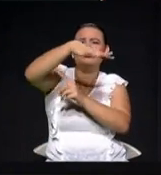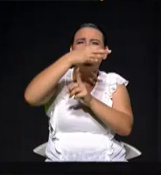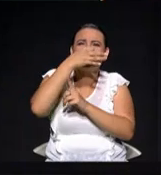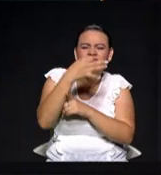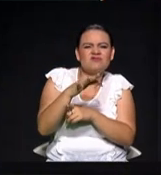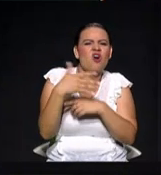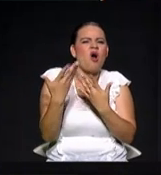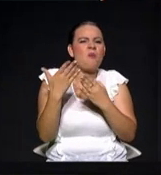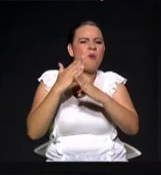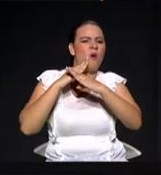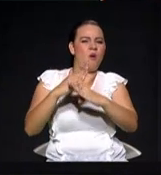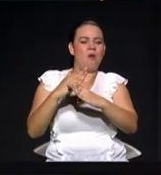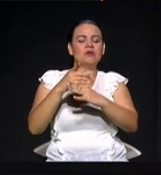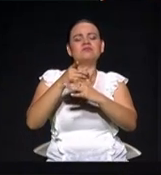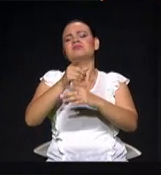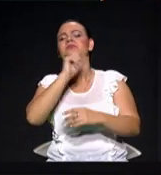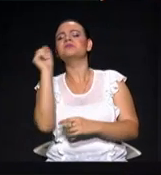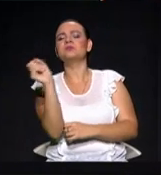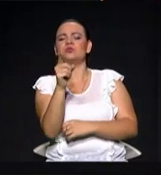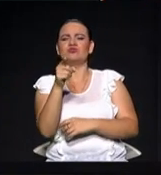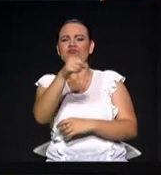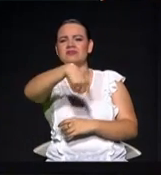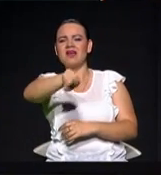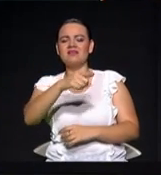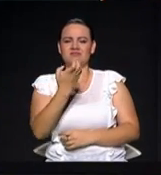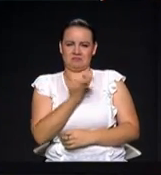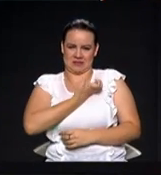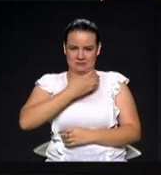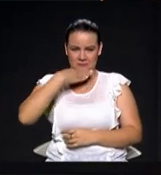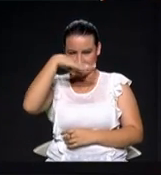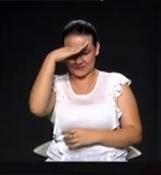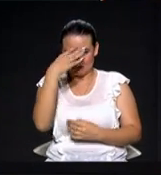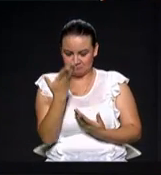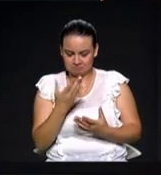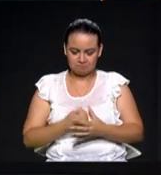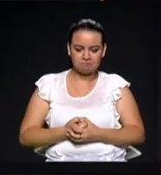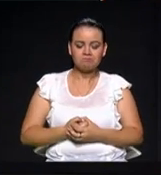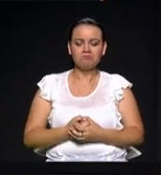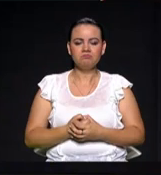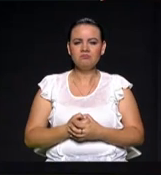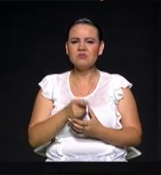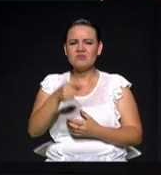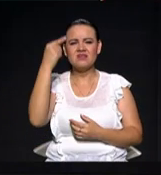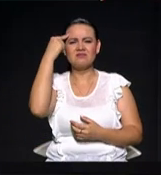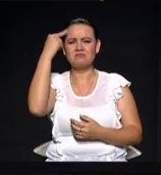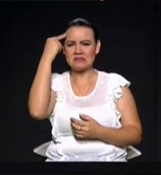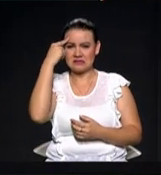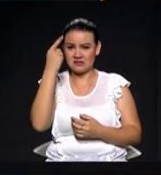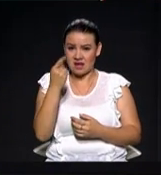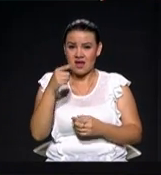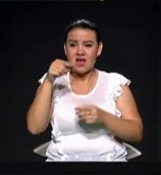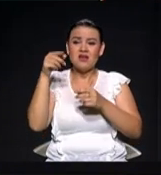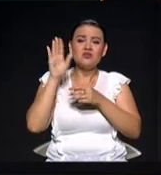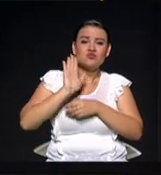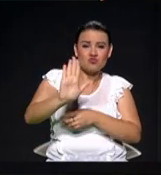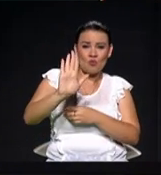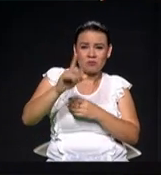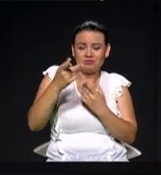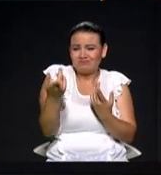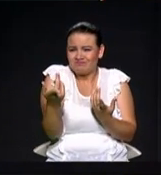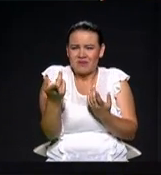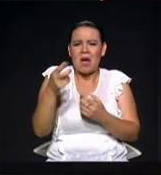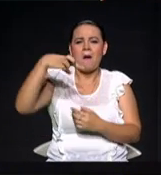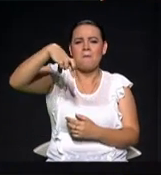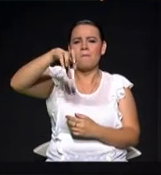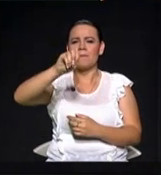y también como presidente de la junta directiva del área metropolitana usted continuaría con el poeta con este protocolo establecido para